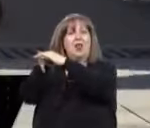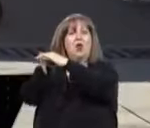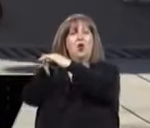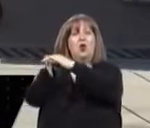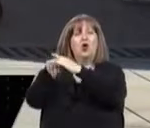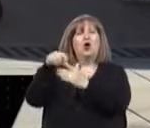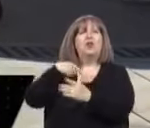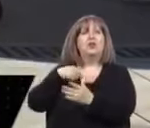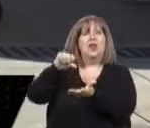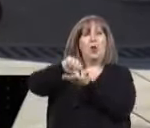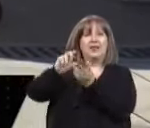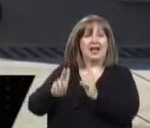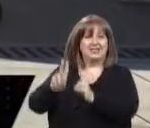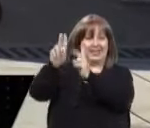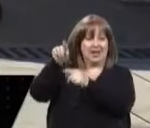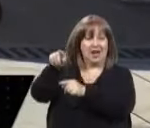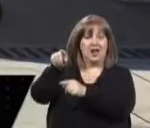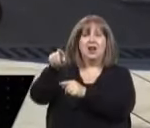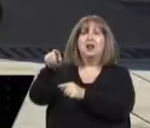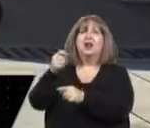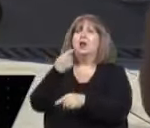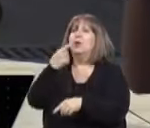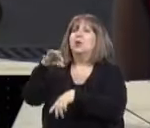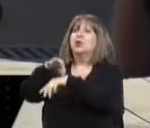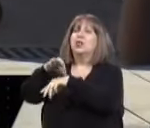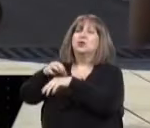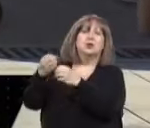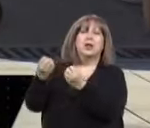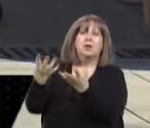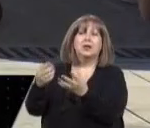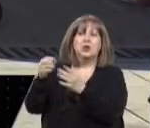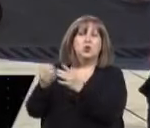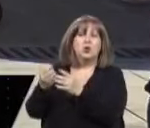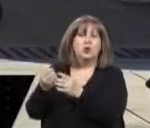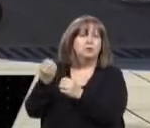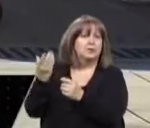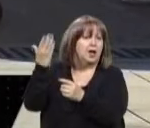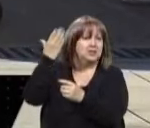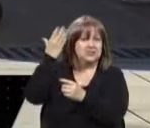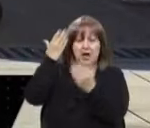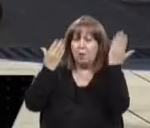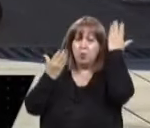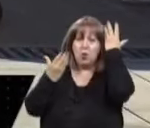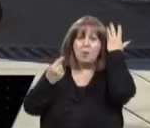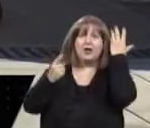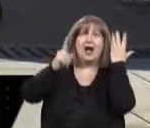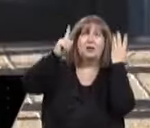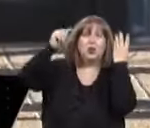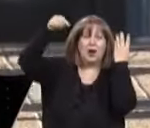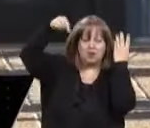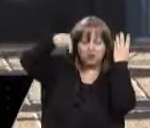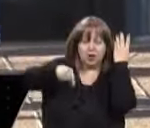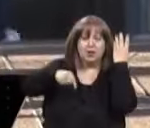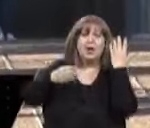Hospital Central. De acuerdo a este nosocomio que dio a conocer el parte en el día de hoy, tiene un trauma por caída de altura con